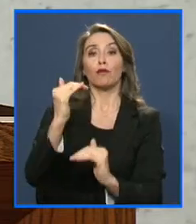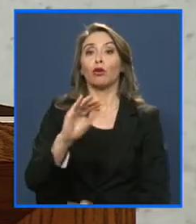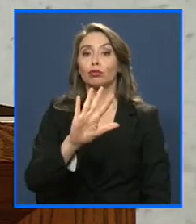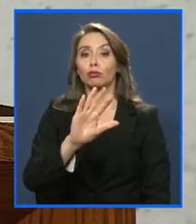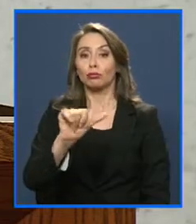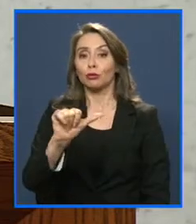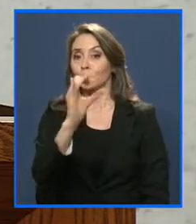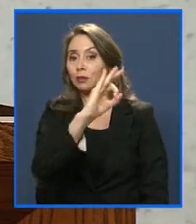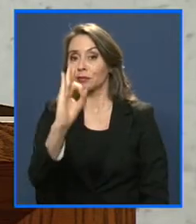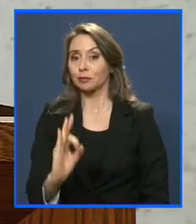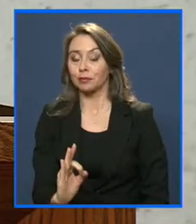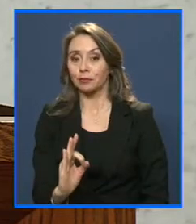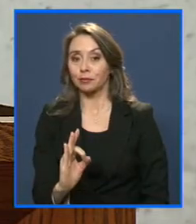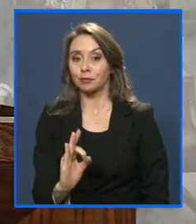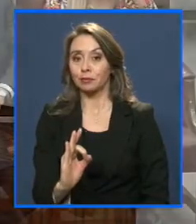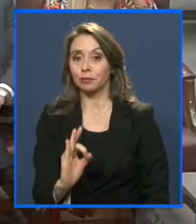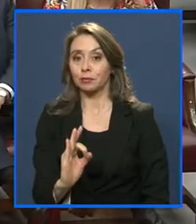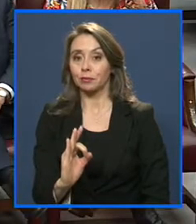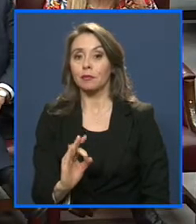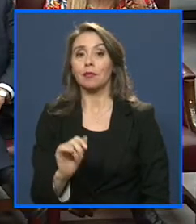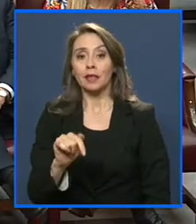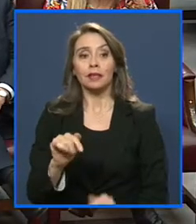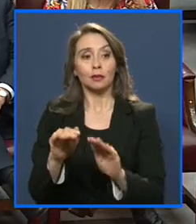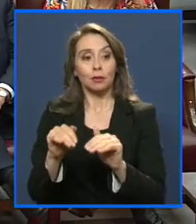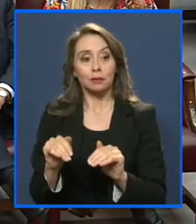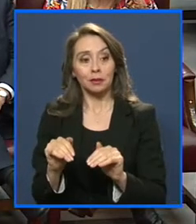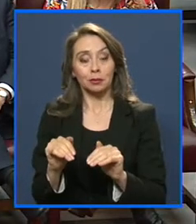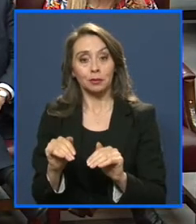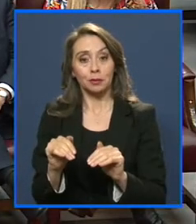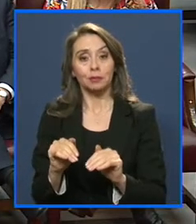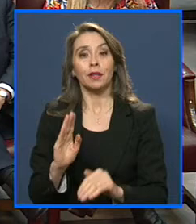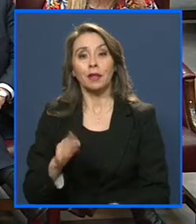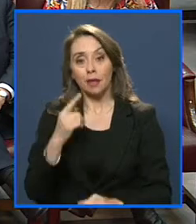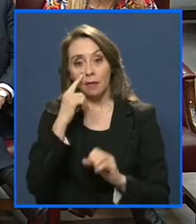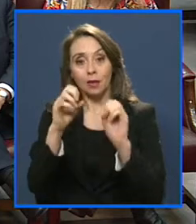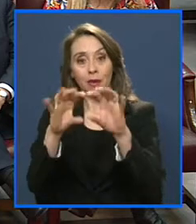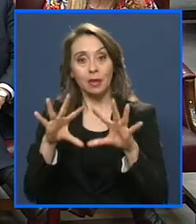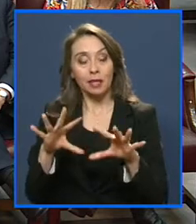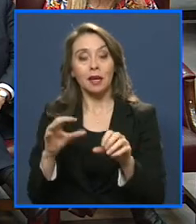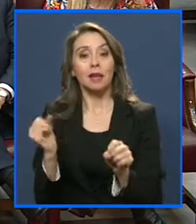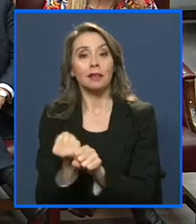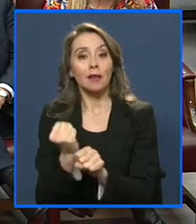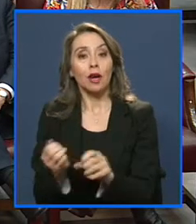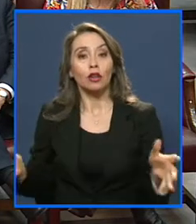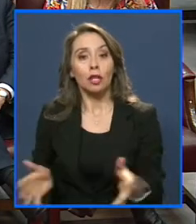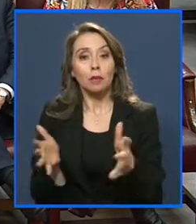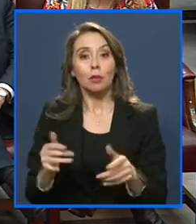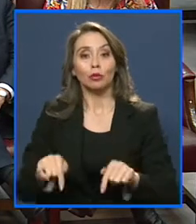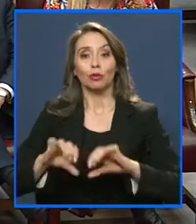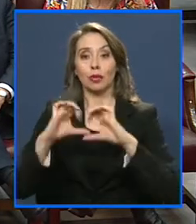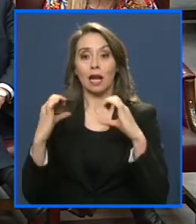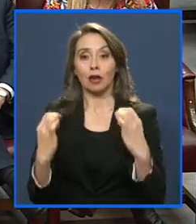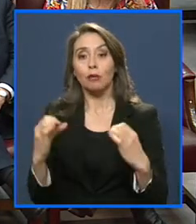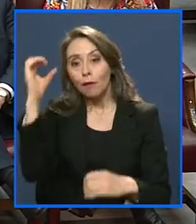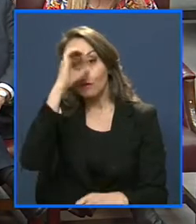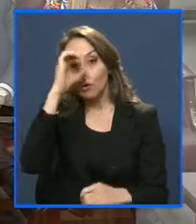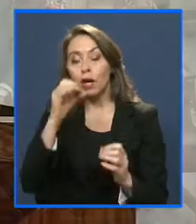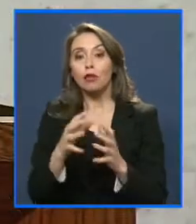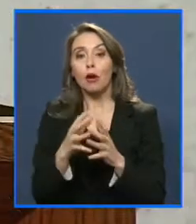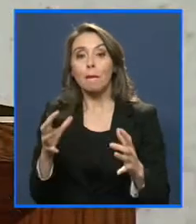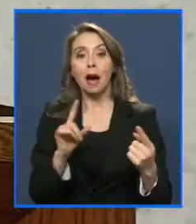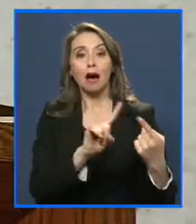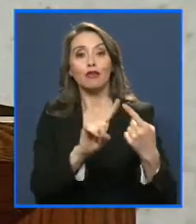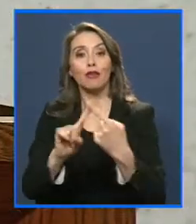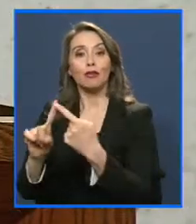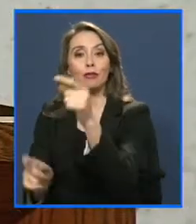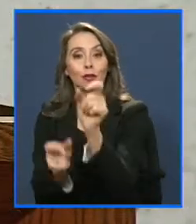56% en este mismo sentido debemos destacar la tarea impulsada por nuestra corporación en la búsqueda de mayor contacto con